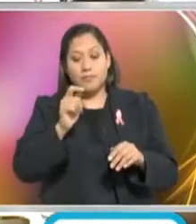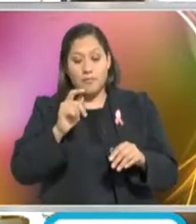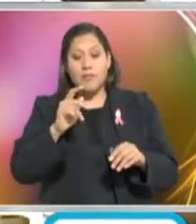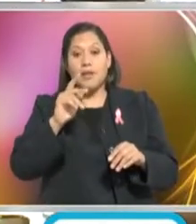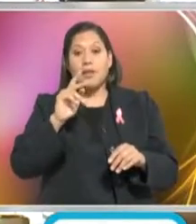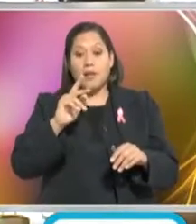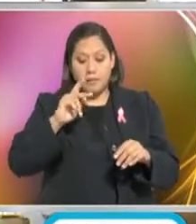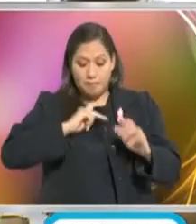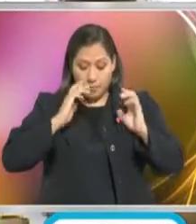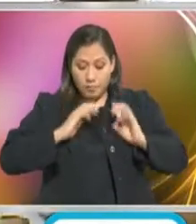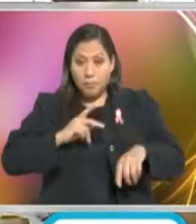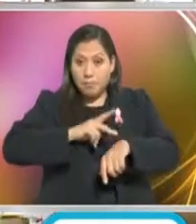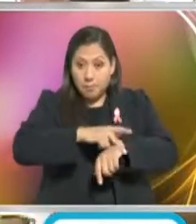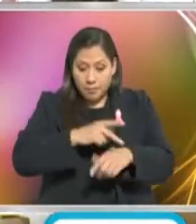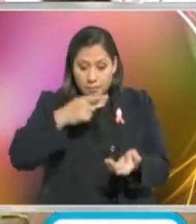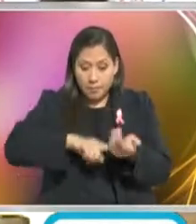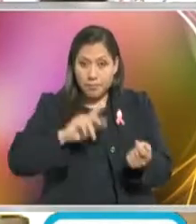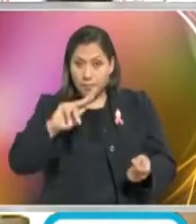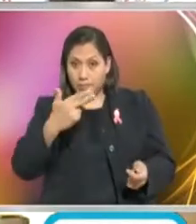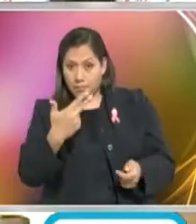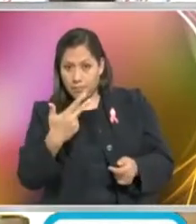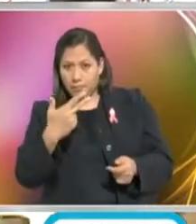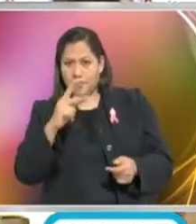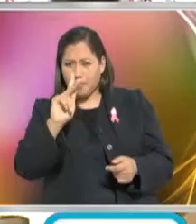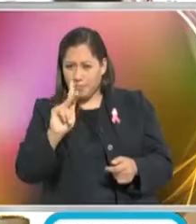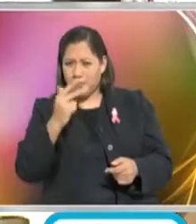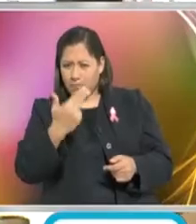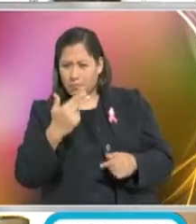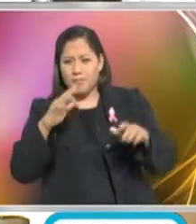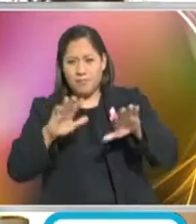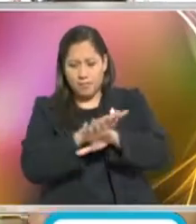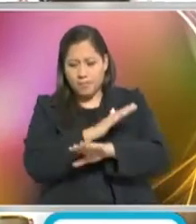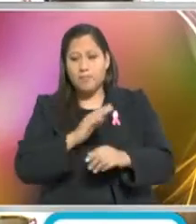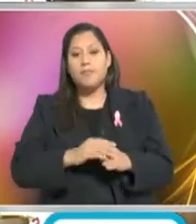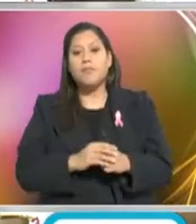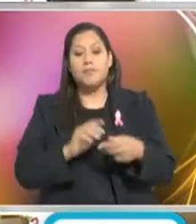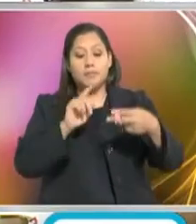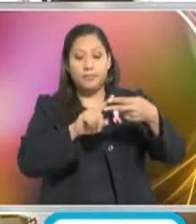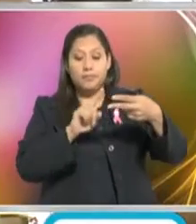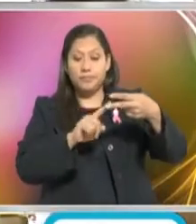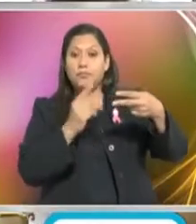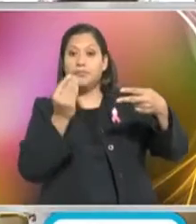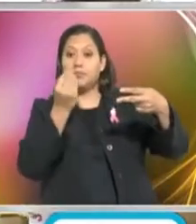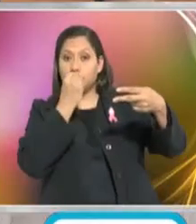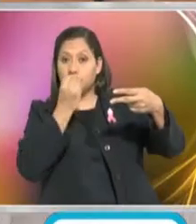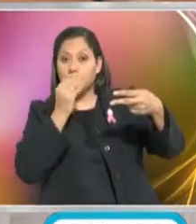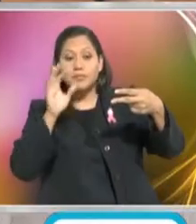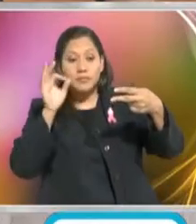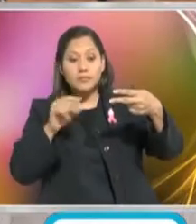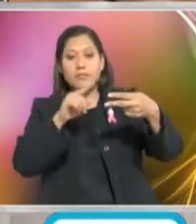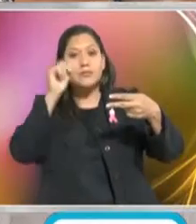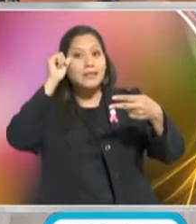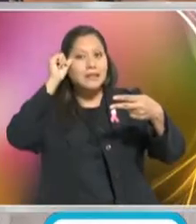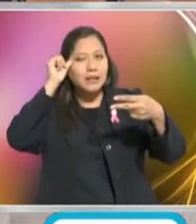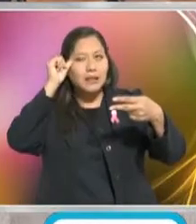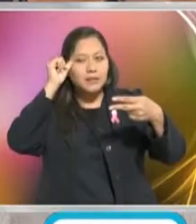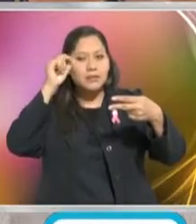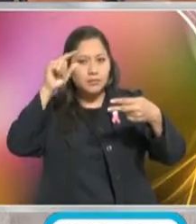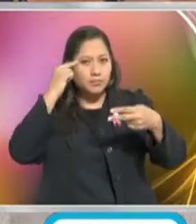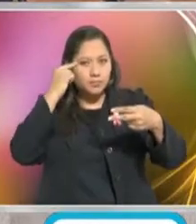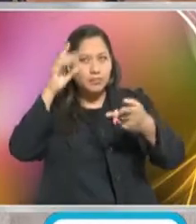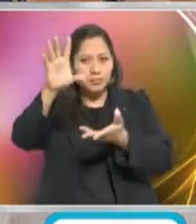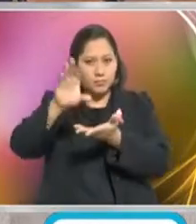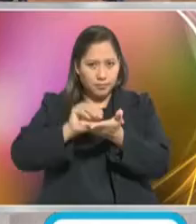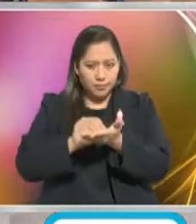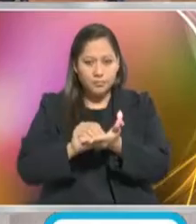el pH de nuestro cuerpo. Entonces, yo les recomiendo dos superfoods o superalimentos muy asiáticos, que aquí se los